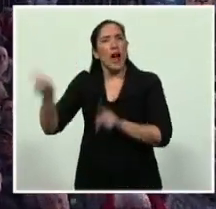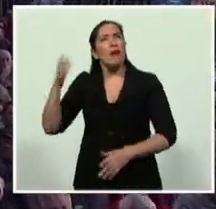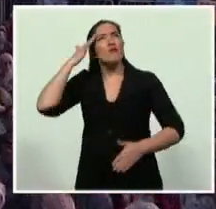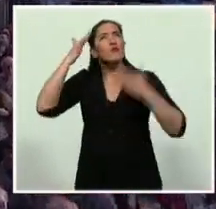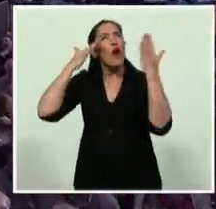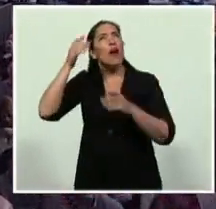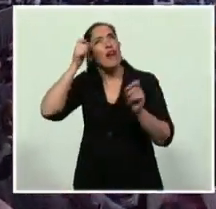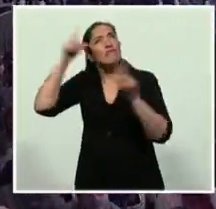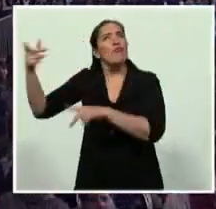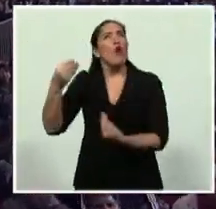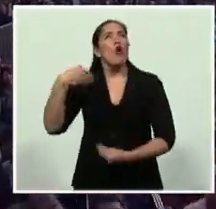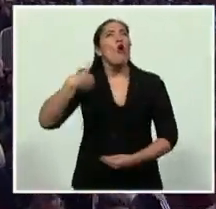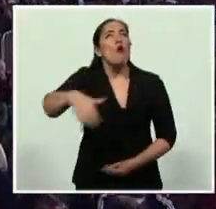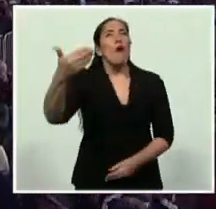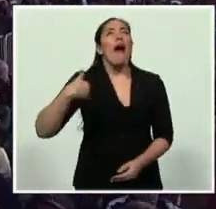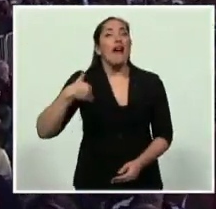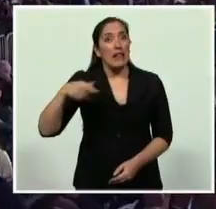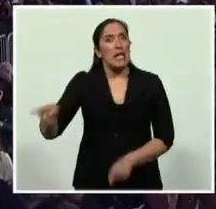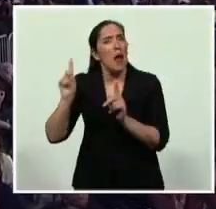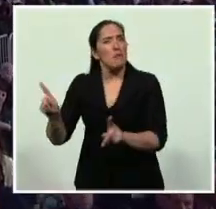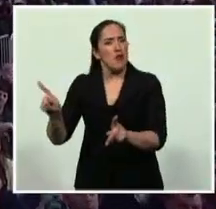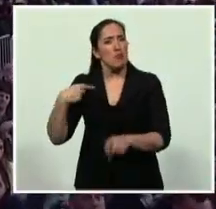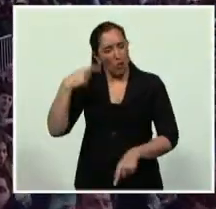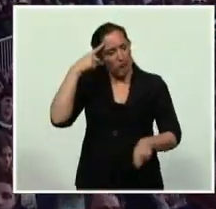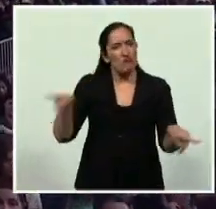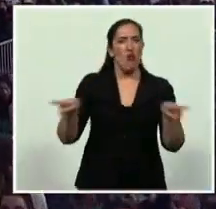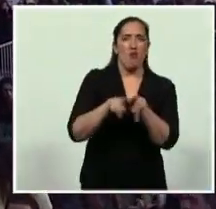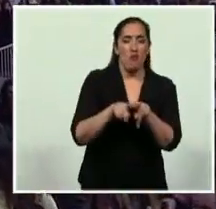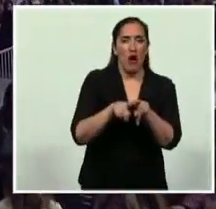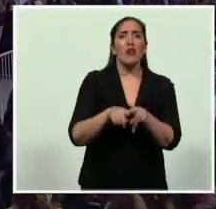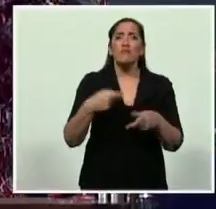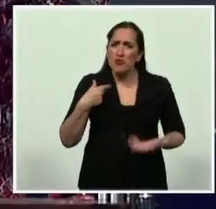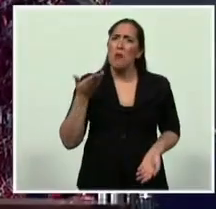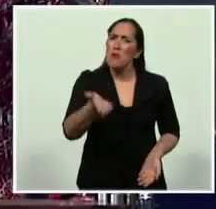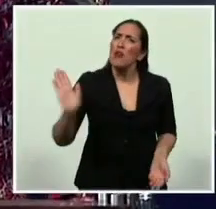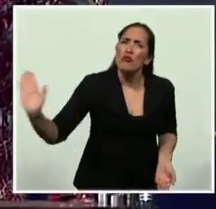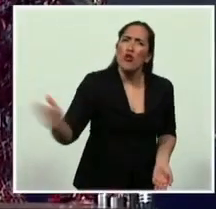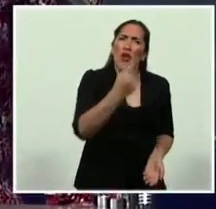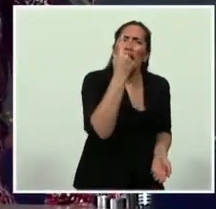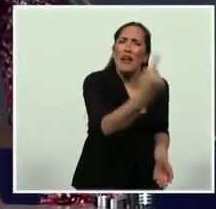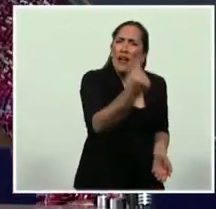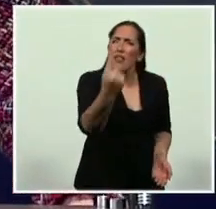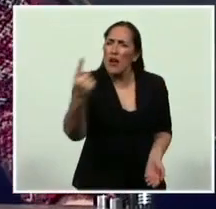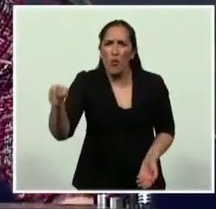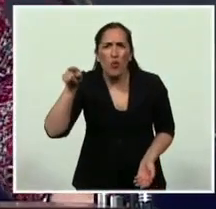Por eso yo los convoco a todos y cada uno de